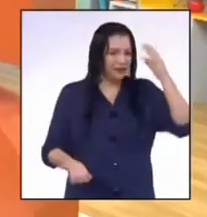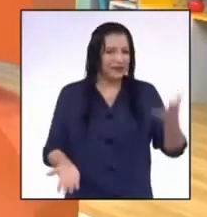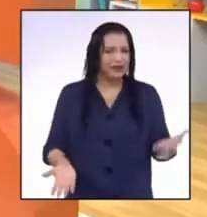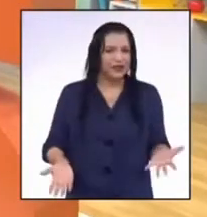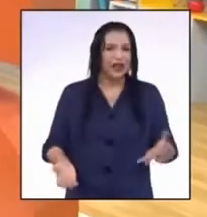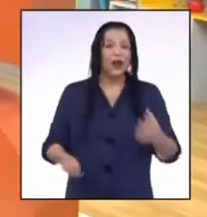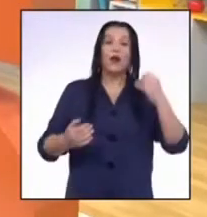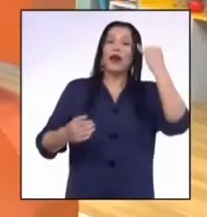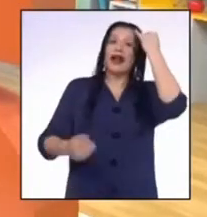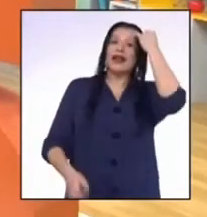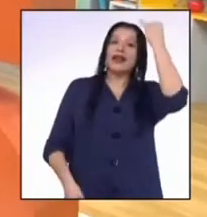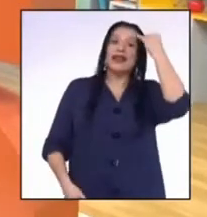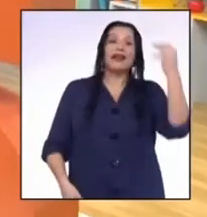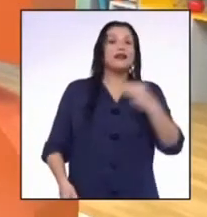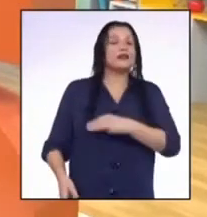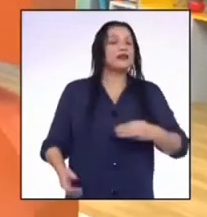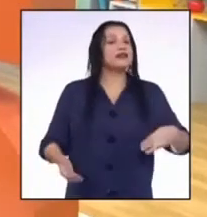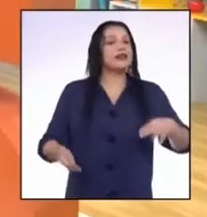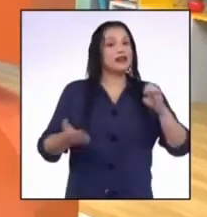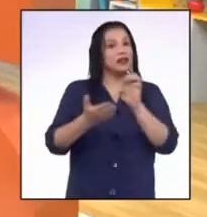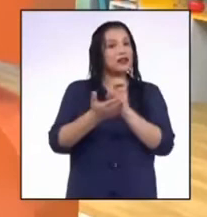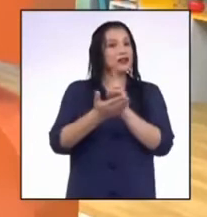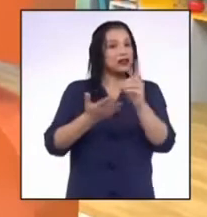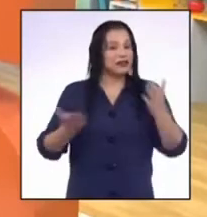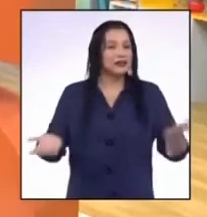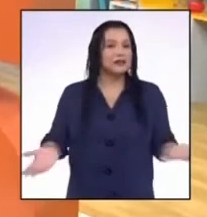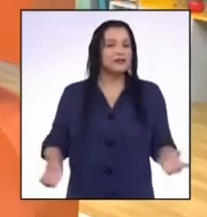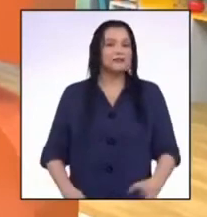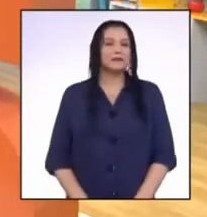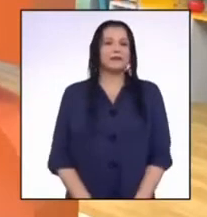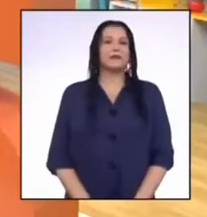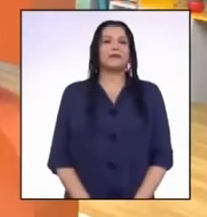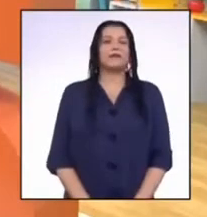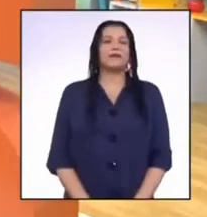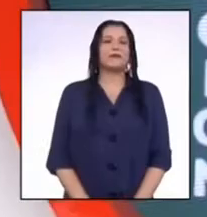Casa, una iniciativa del Ministerio de Educación.